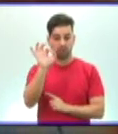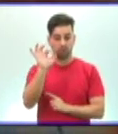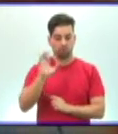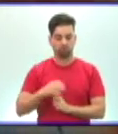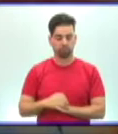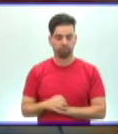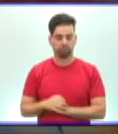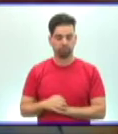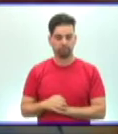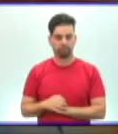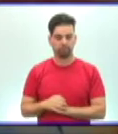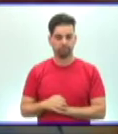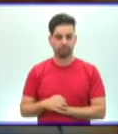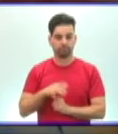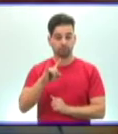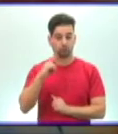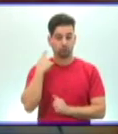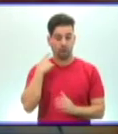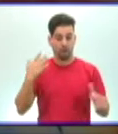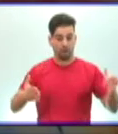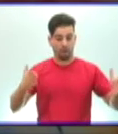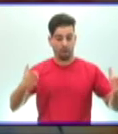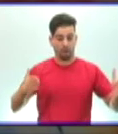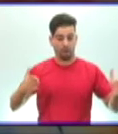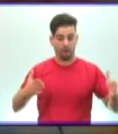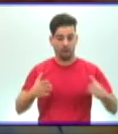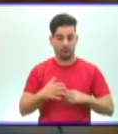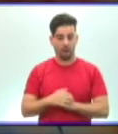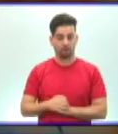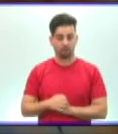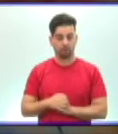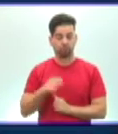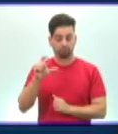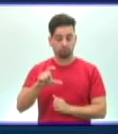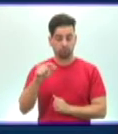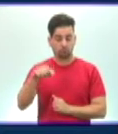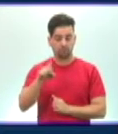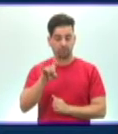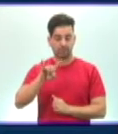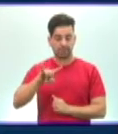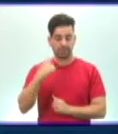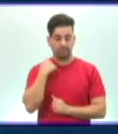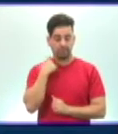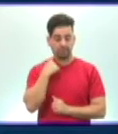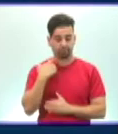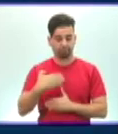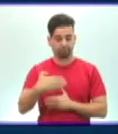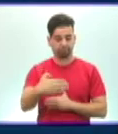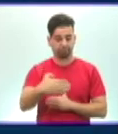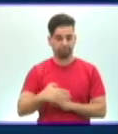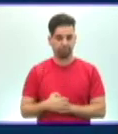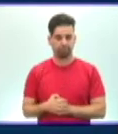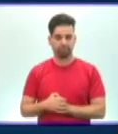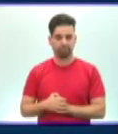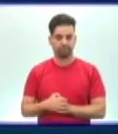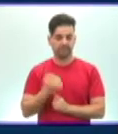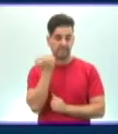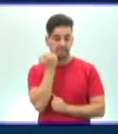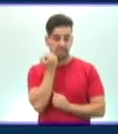más calurosos del registro han ocurrido en los últimos 16 años. El hielo ártico está decreciendo al ritmo